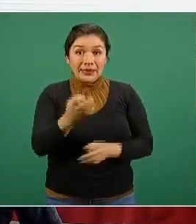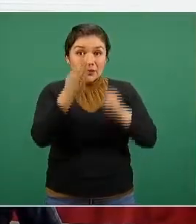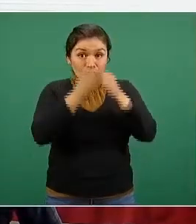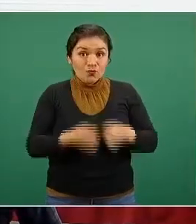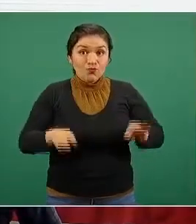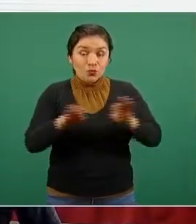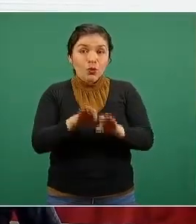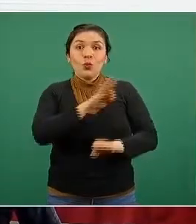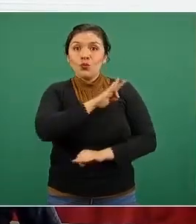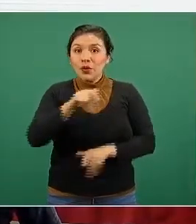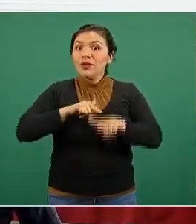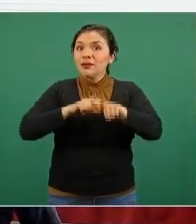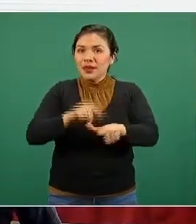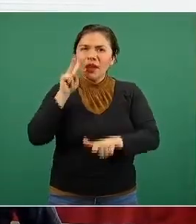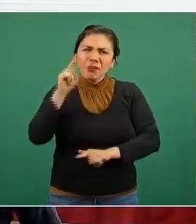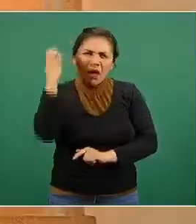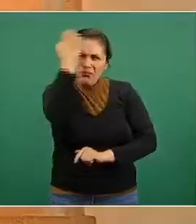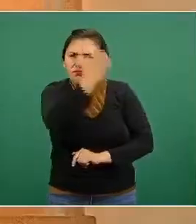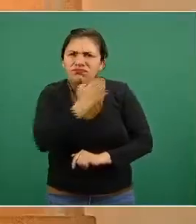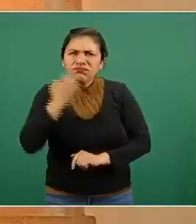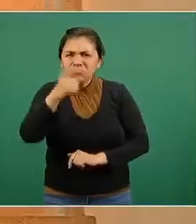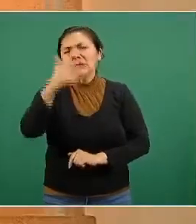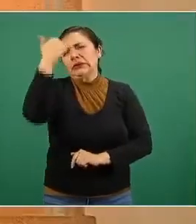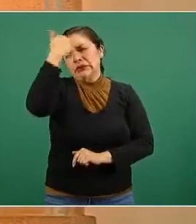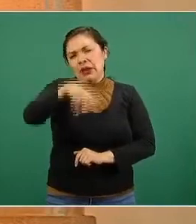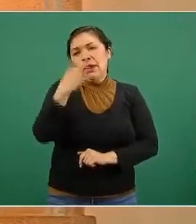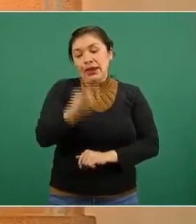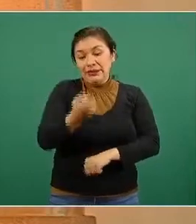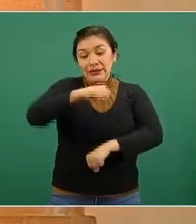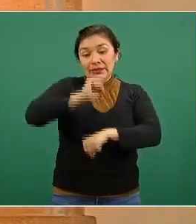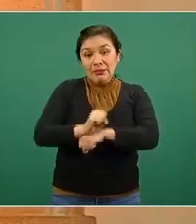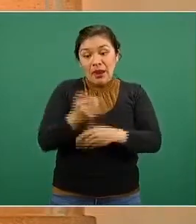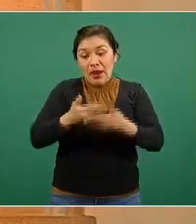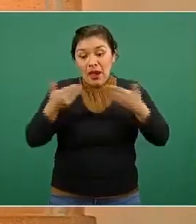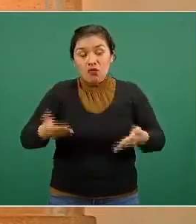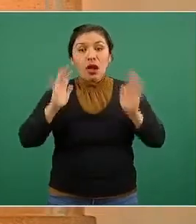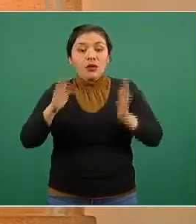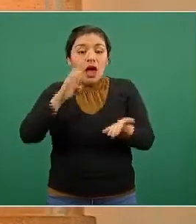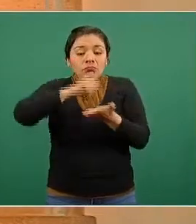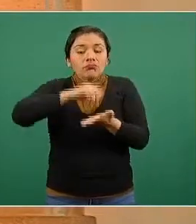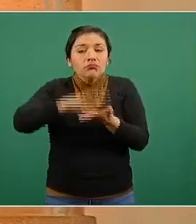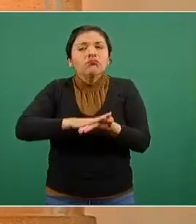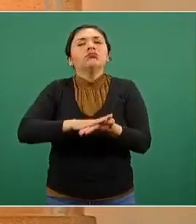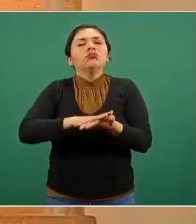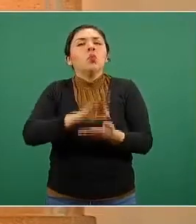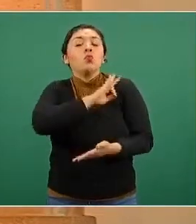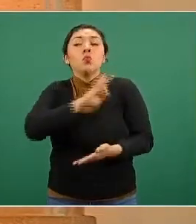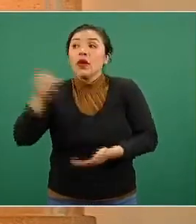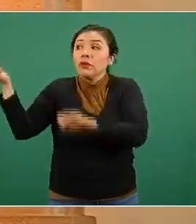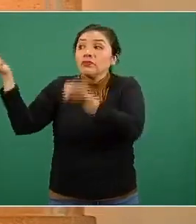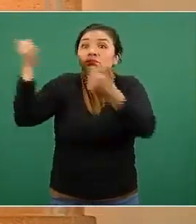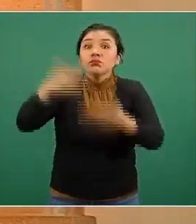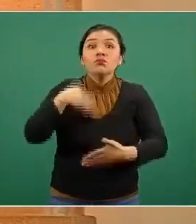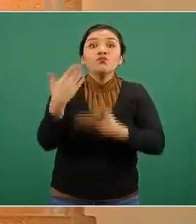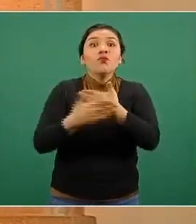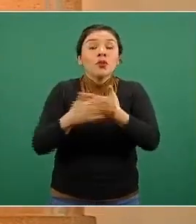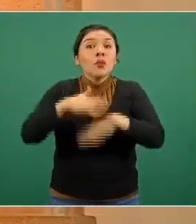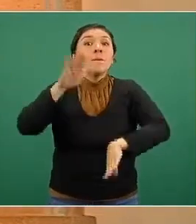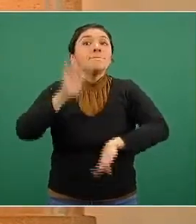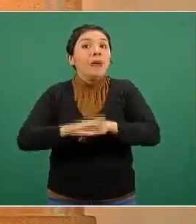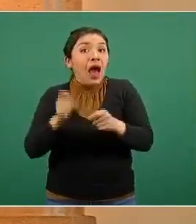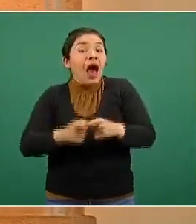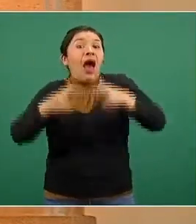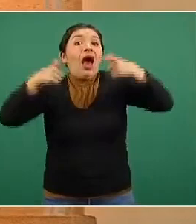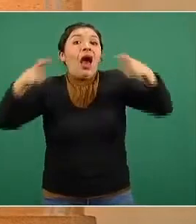poder mantener también este seguimiento, sobre todo sabiendo que durante esta semana está programado poder recibir una dotación mucha